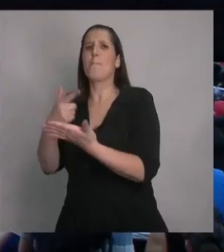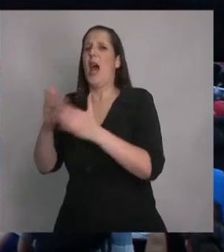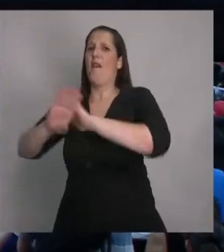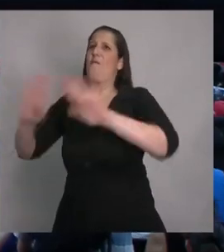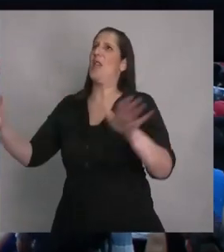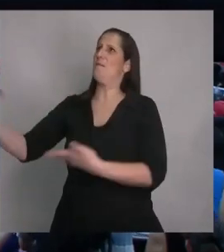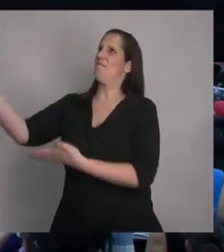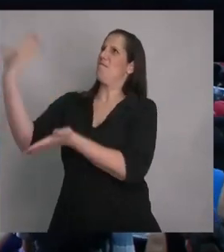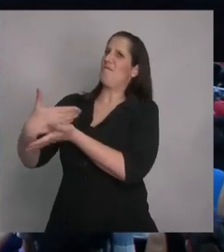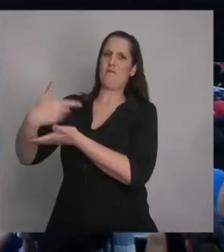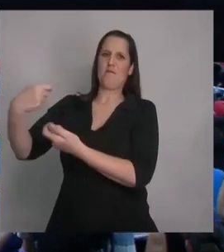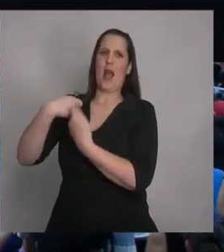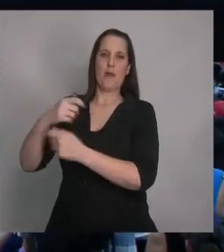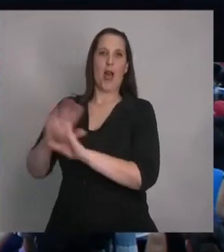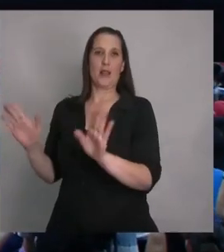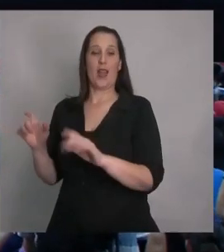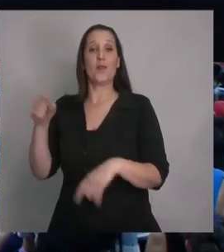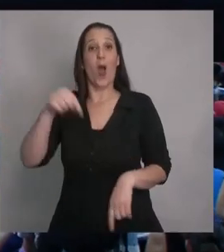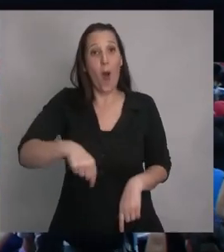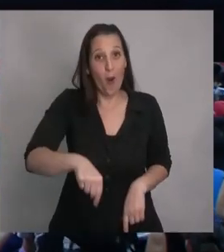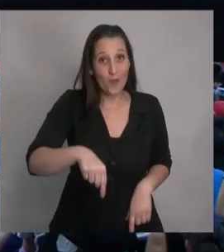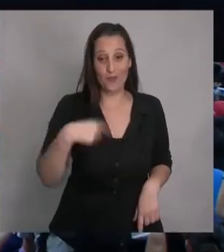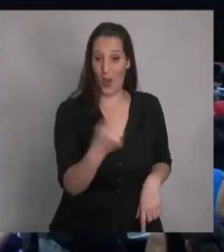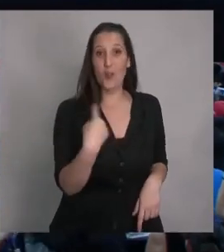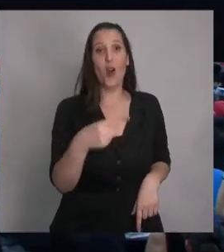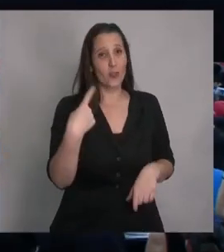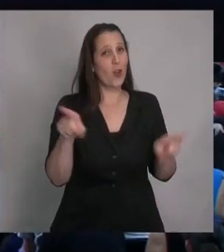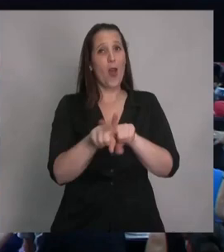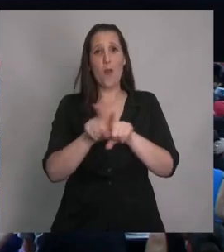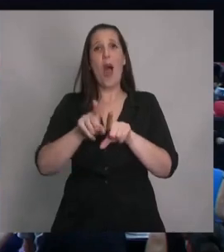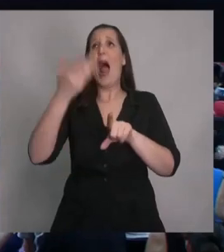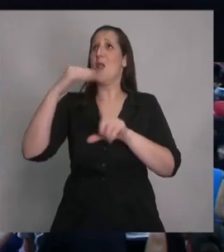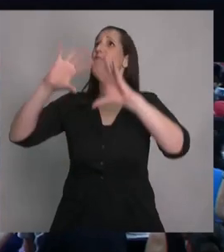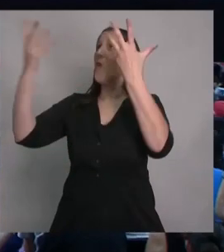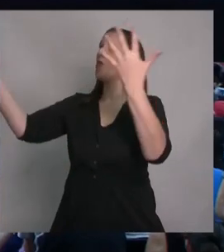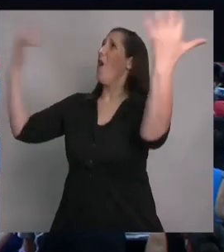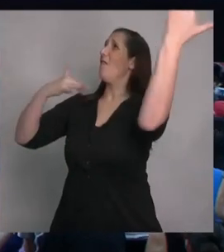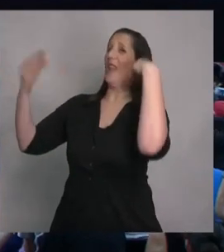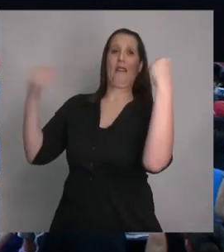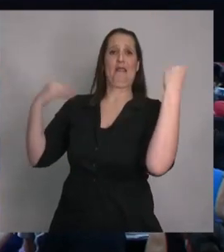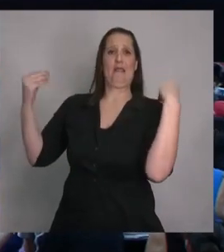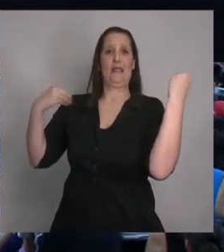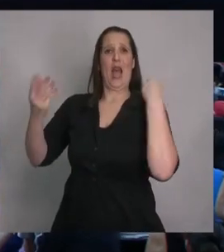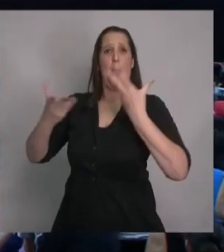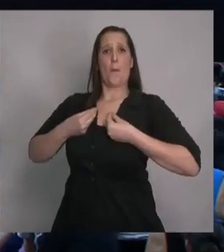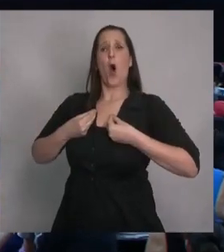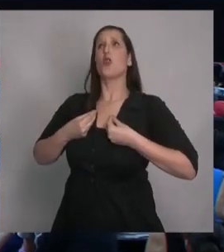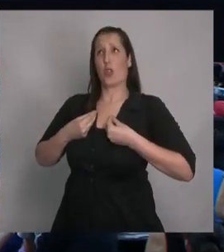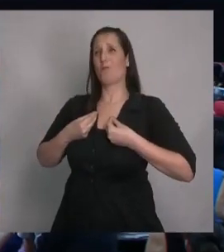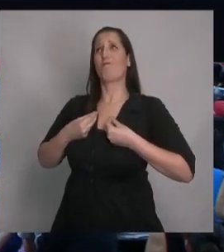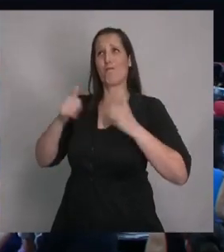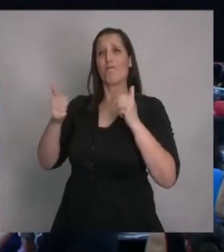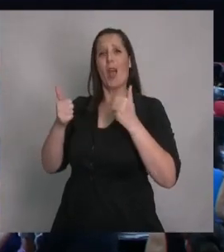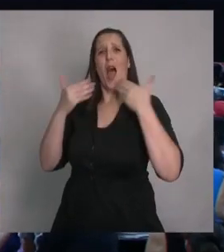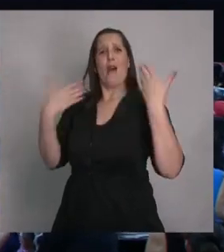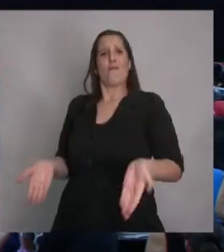Hoy nosotros estamos devolviendo ese favor a toda la gente que vino del mundo para decir nosotros estamos al costado